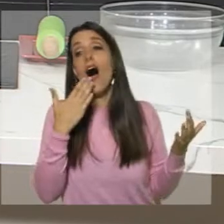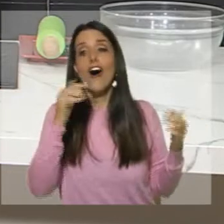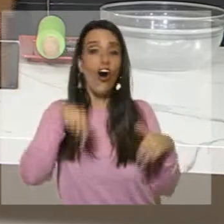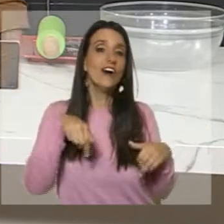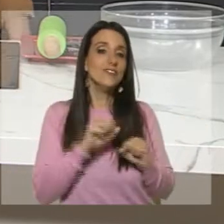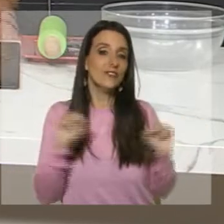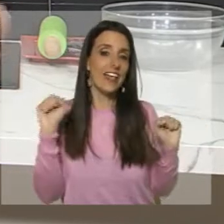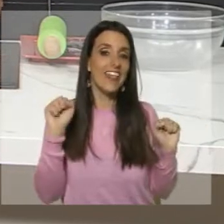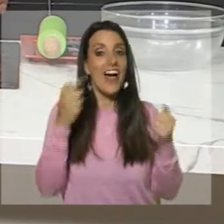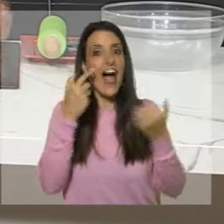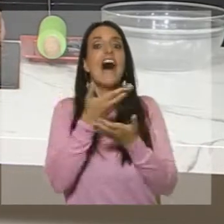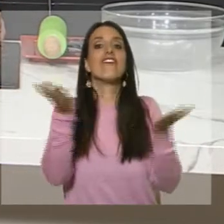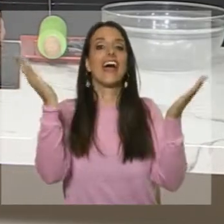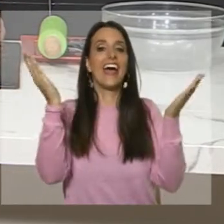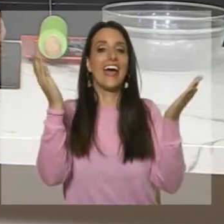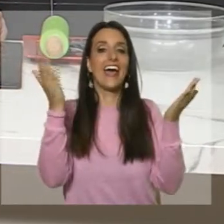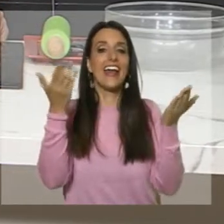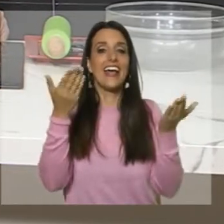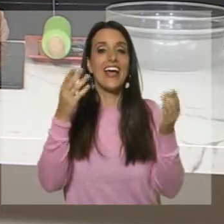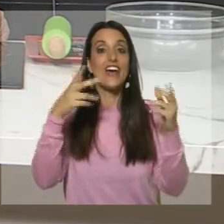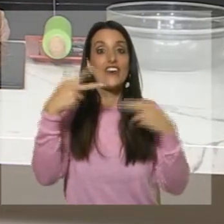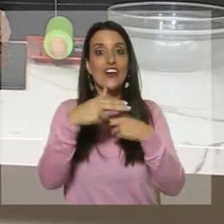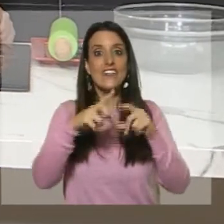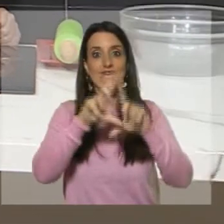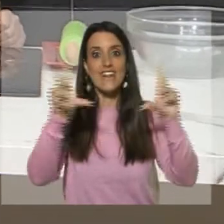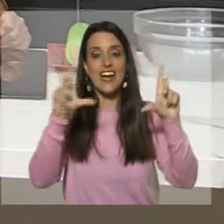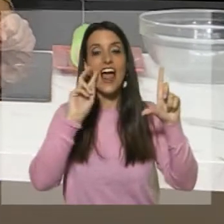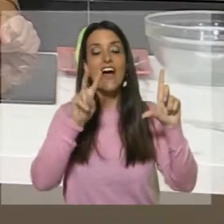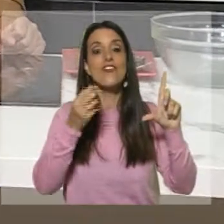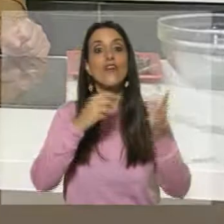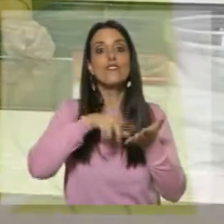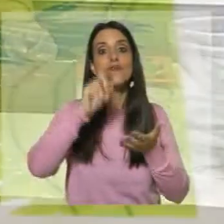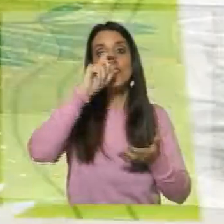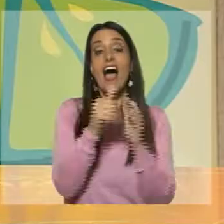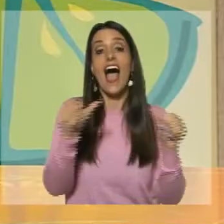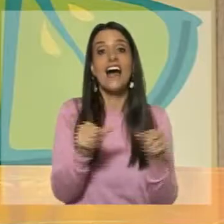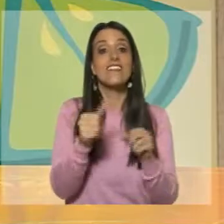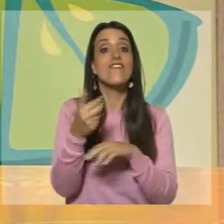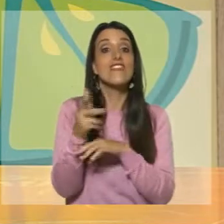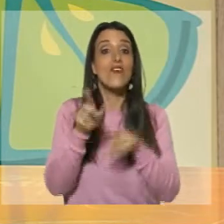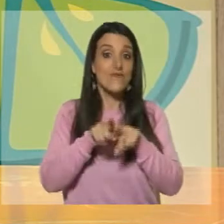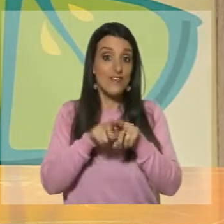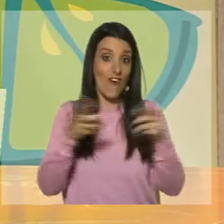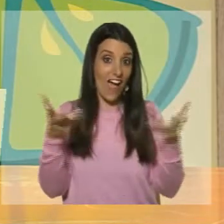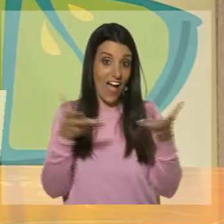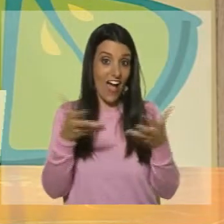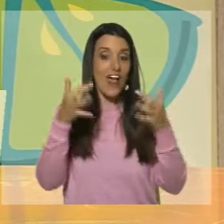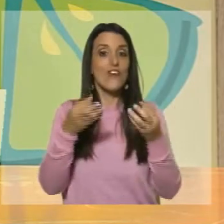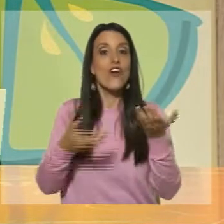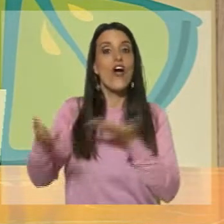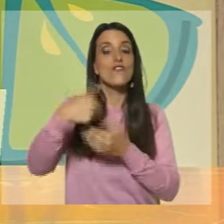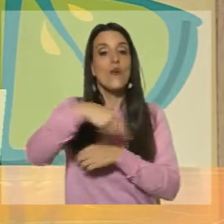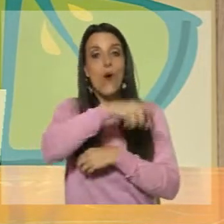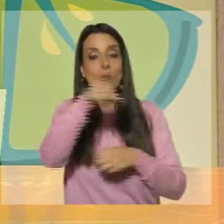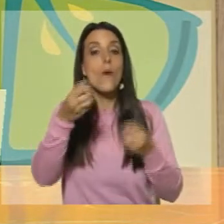Una maravilla. Adelante, entonces. Nos vamos a la tanda con estas imágenes. A ver cómo está el centro de Montevideo. Ya volvemos. ¿Qué vamos a tener ahora? Compartimos con ustedes